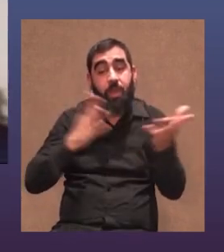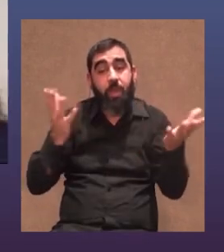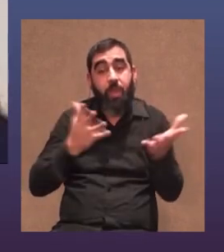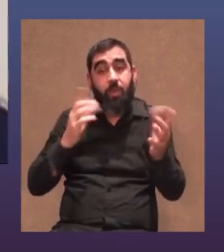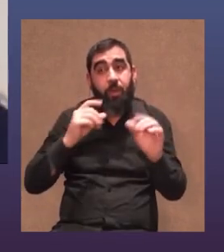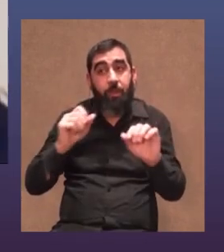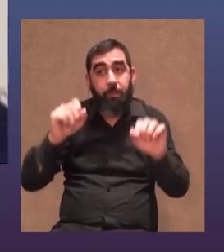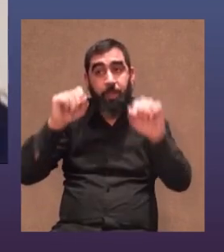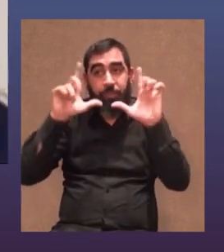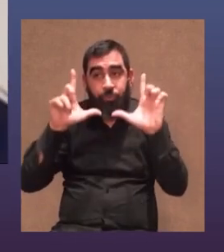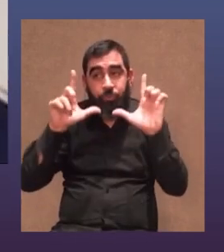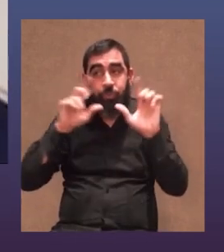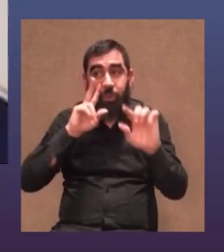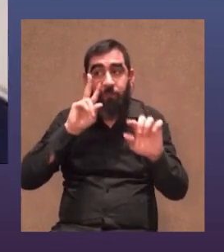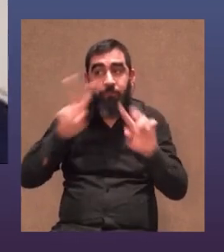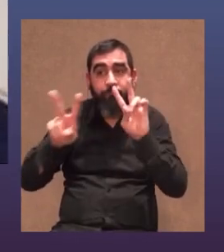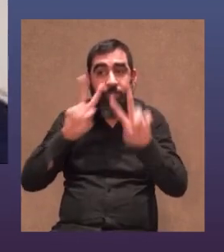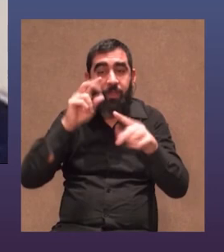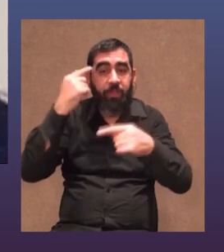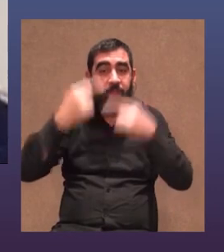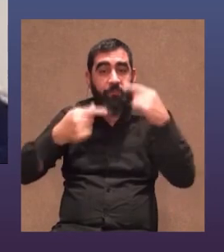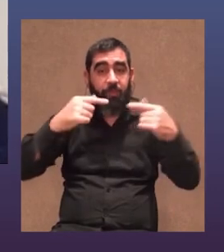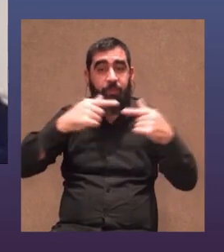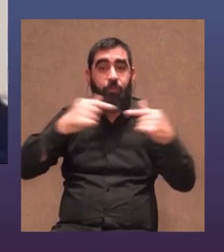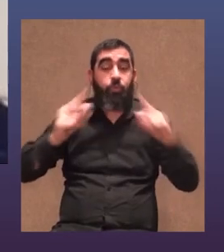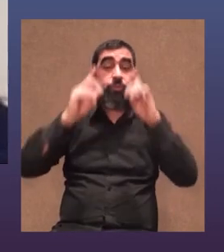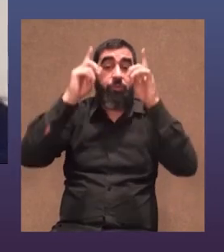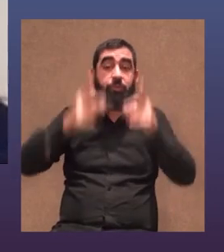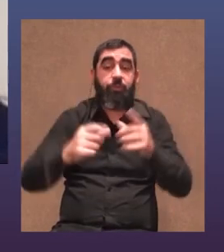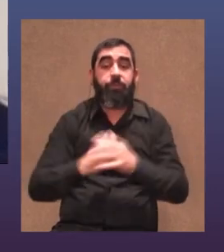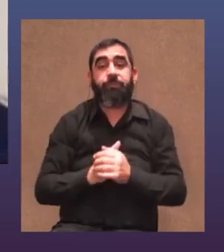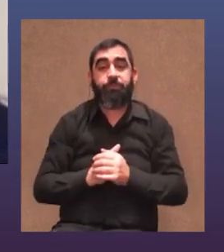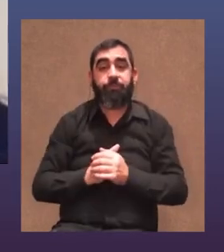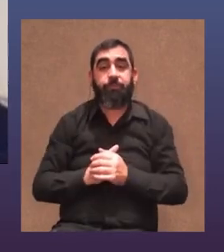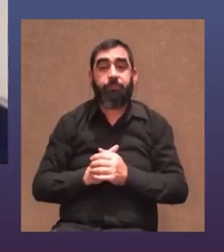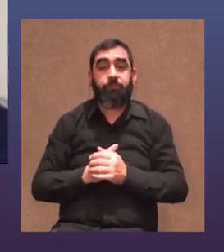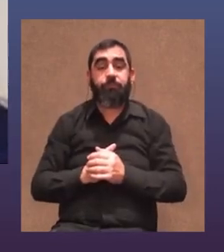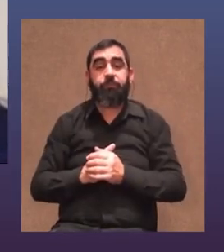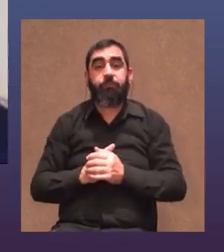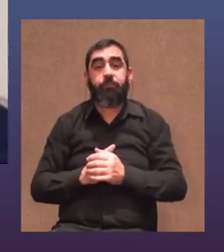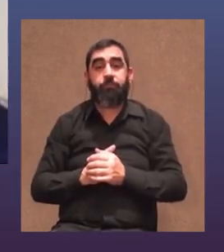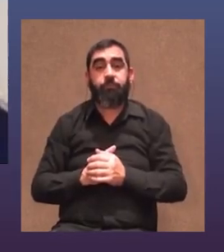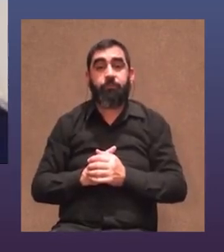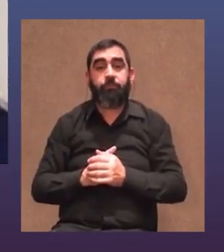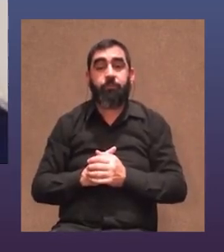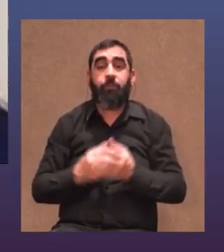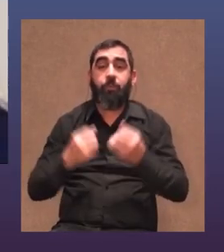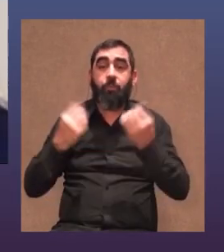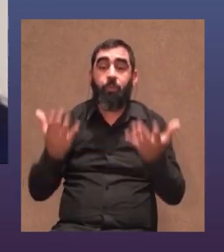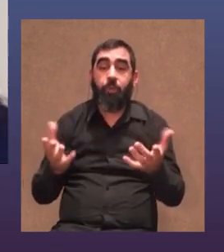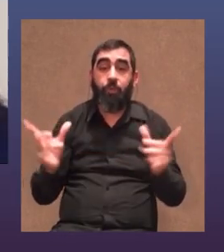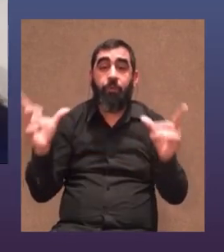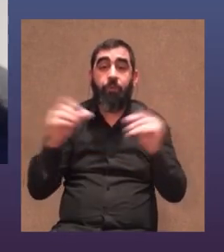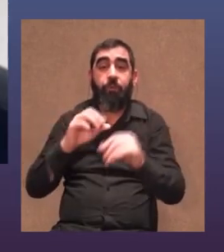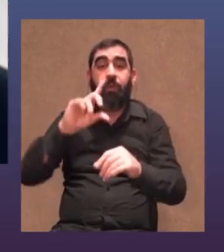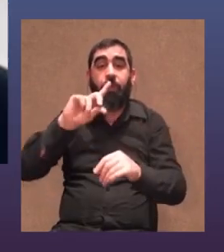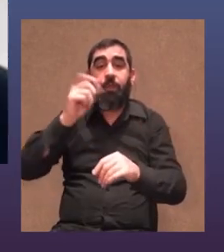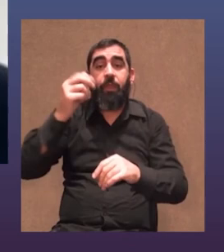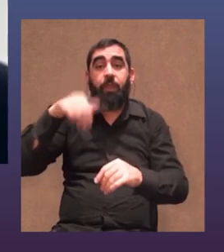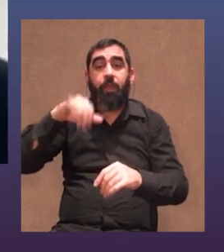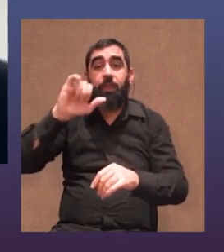hay que estar con las antenas prendidas y hay mucho por ir aprendiendo. Bien, cierro contigo, Daniel.